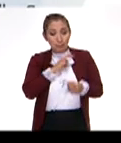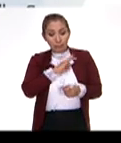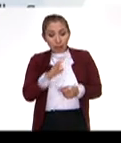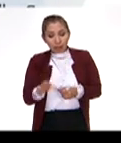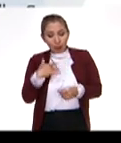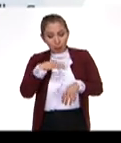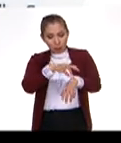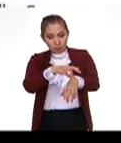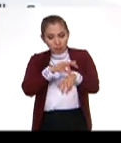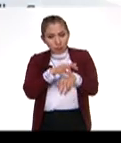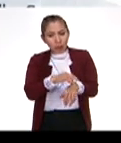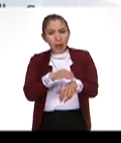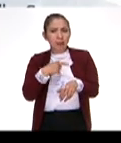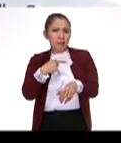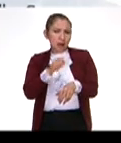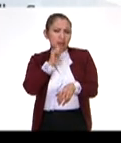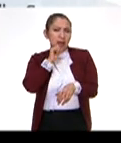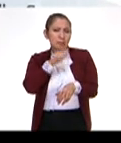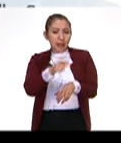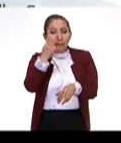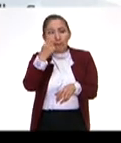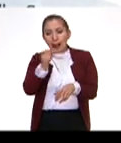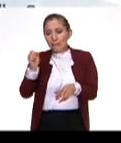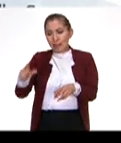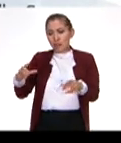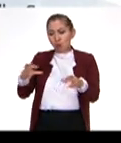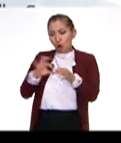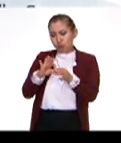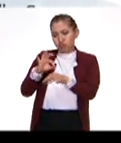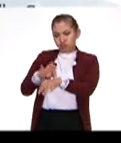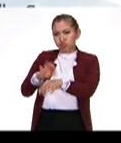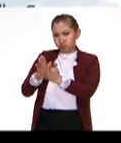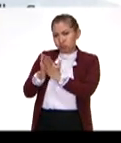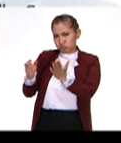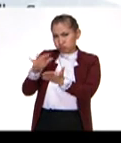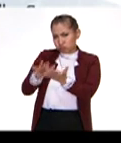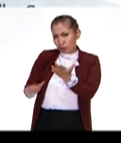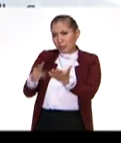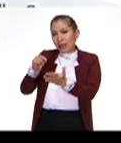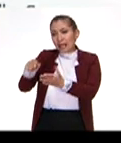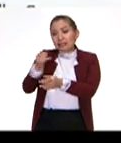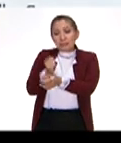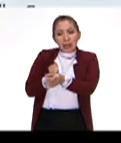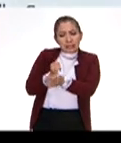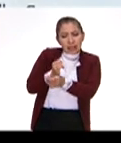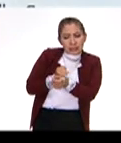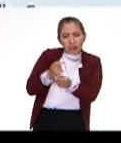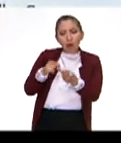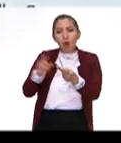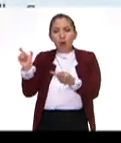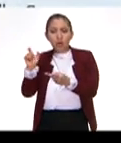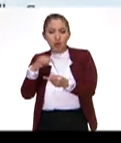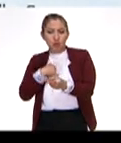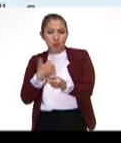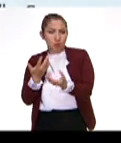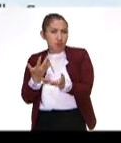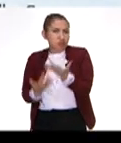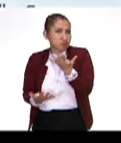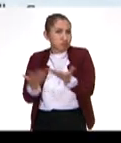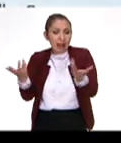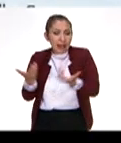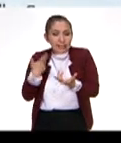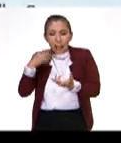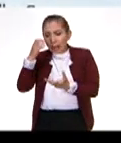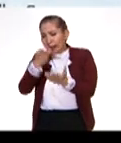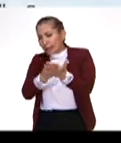de lo tangible, aunque el periodismo también parte de algo tangible, ¿no? Cuando uno se dedica a la investigación, cuando uno se dedica